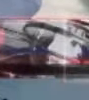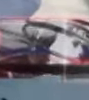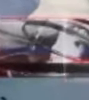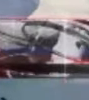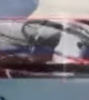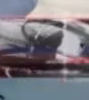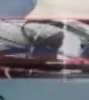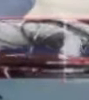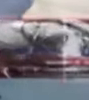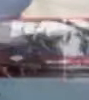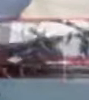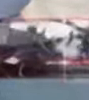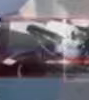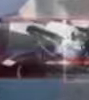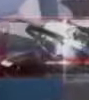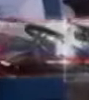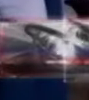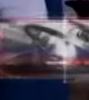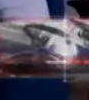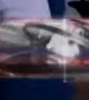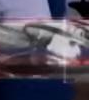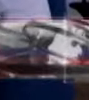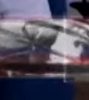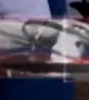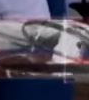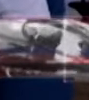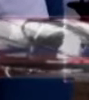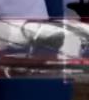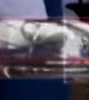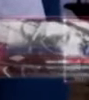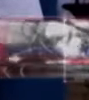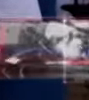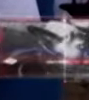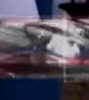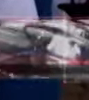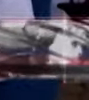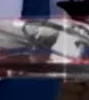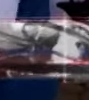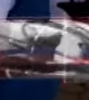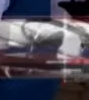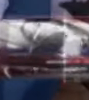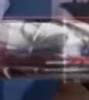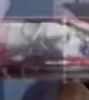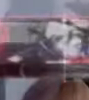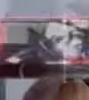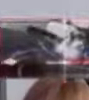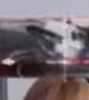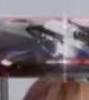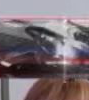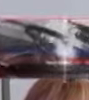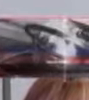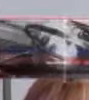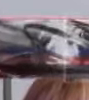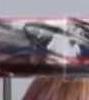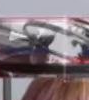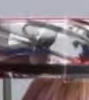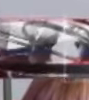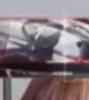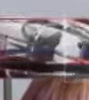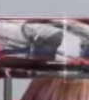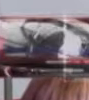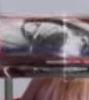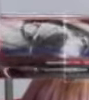comunidades para mejorar sus condiciones de vida, así como sensibilizarlas sobre la importancia de la prevención de enfermedades. La Ruta por